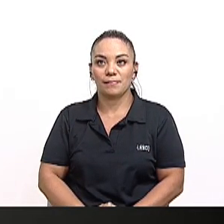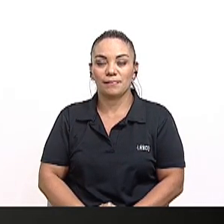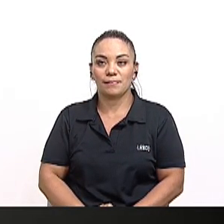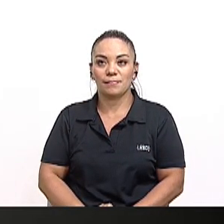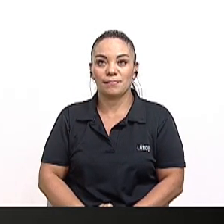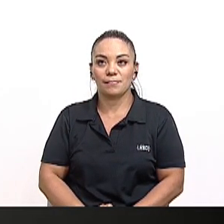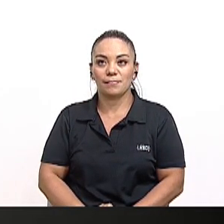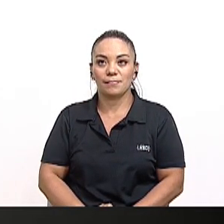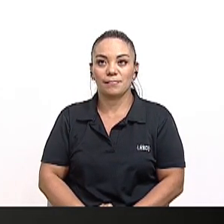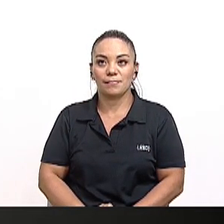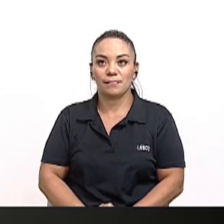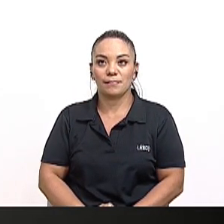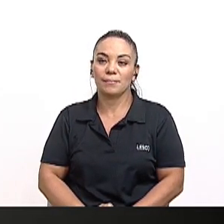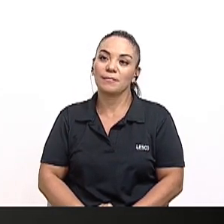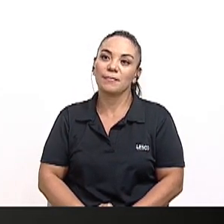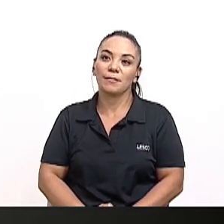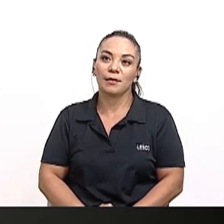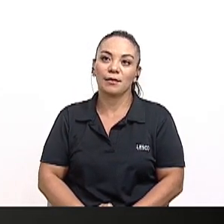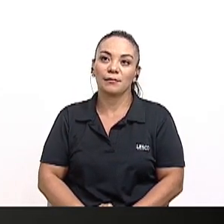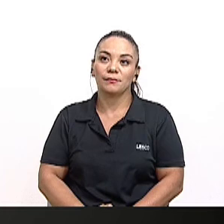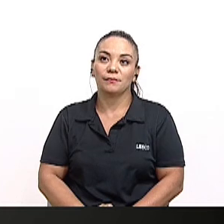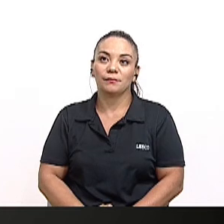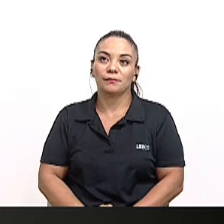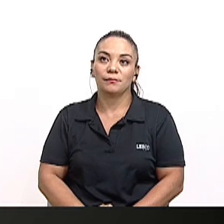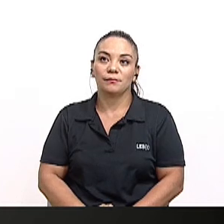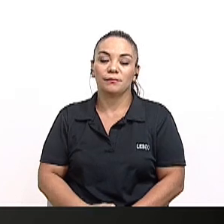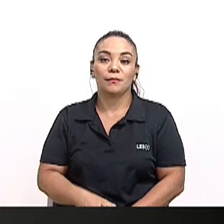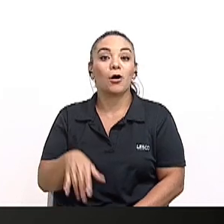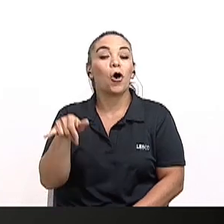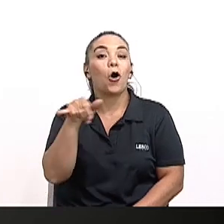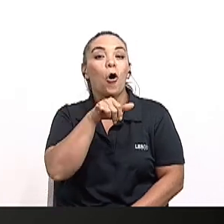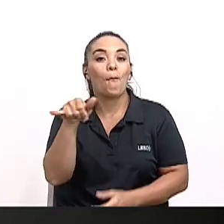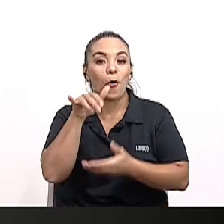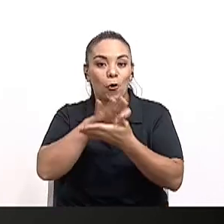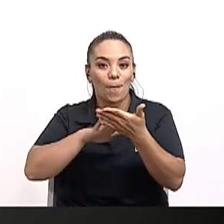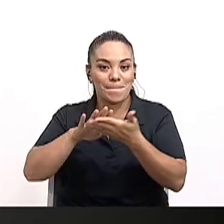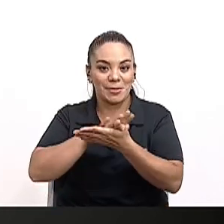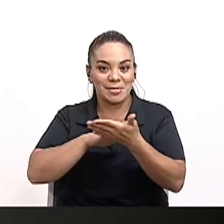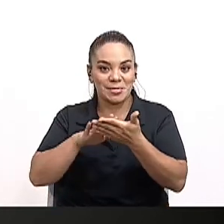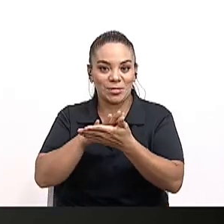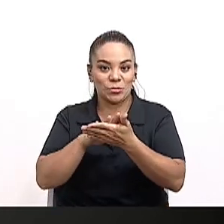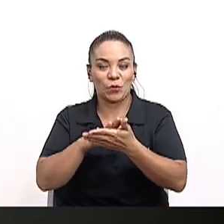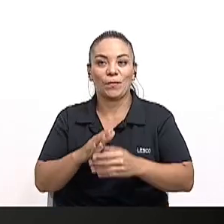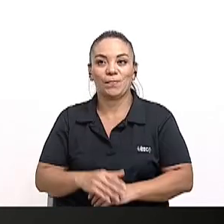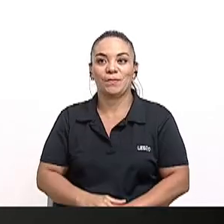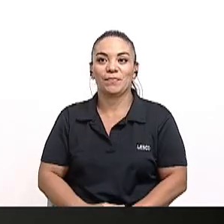Vamos a ver por acá y nos salió la homocombinación.